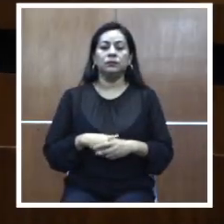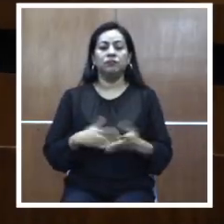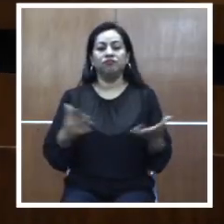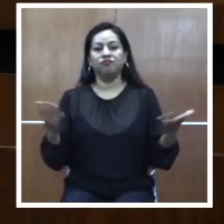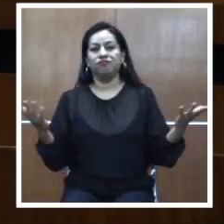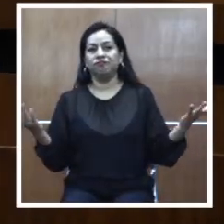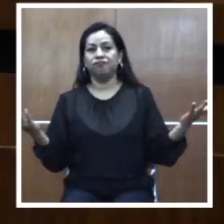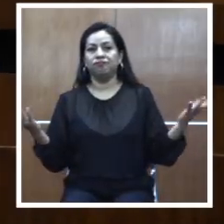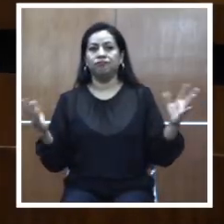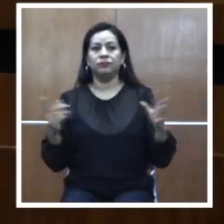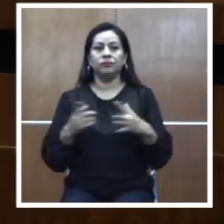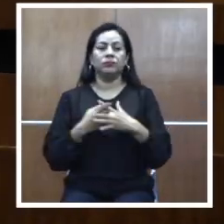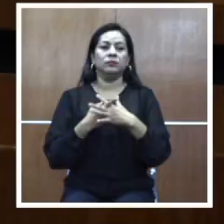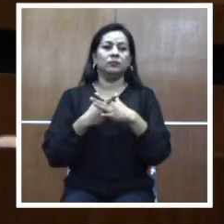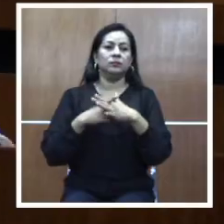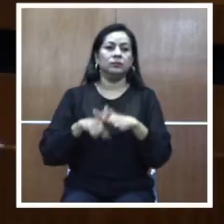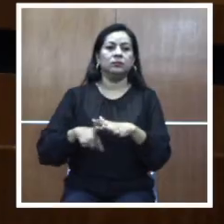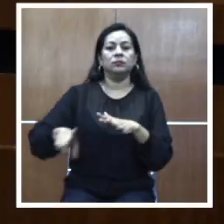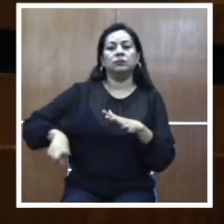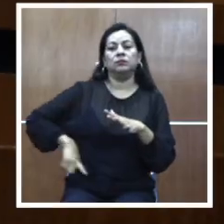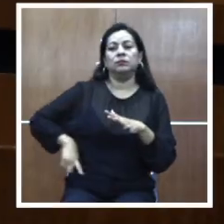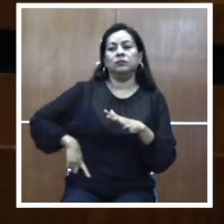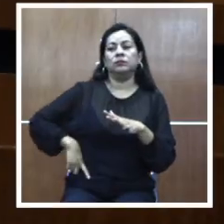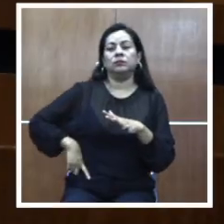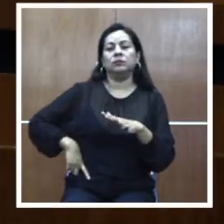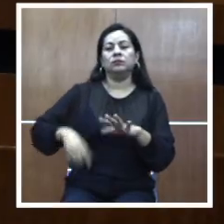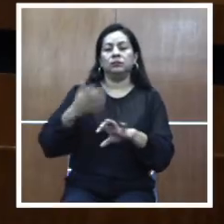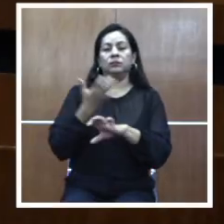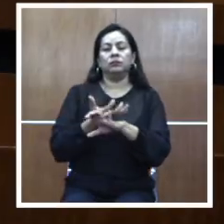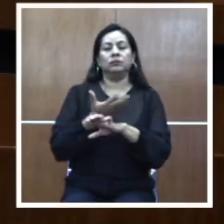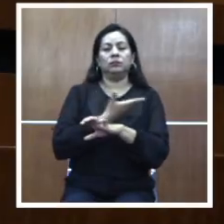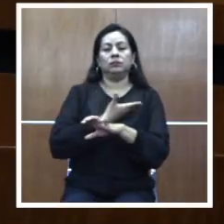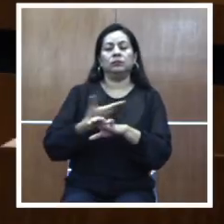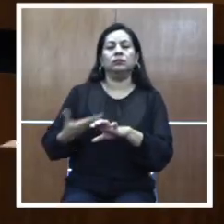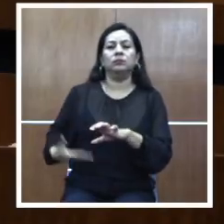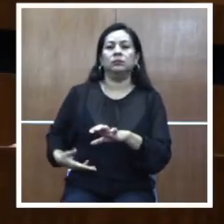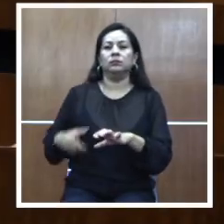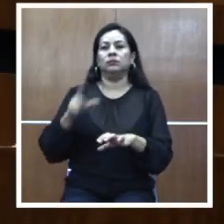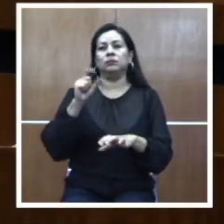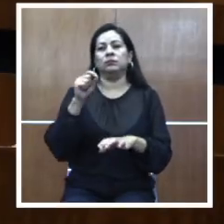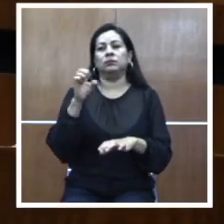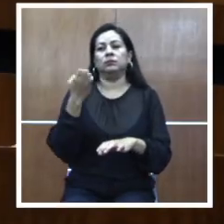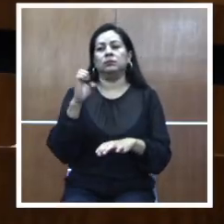Desde que iniciara el gobierno de Donald Trump el 20 de enero,